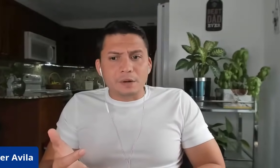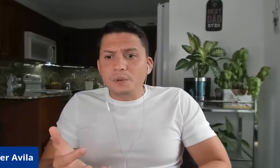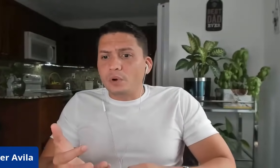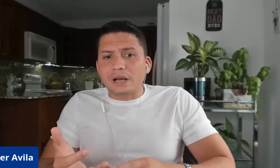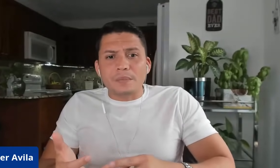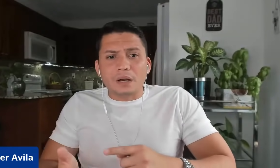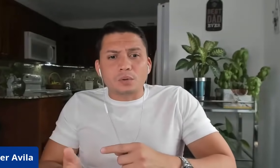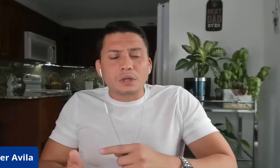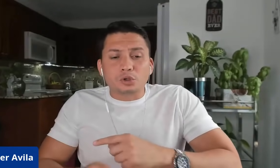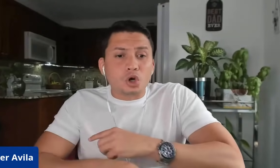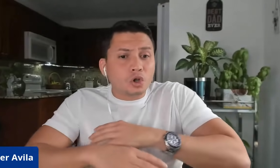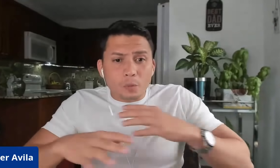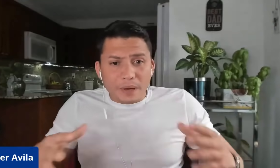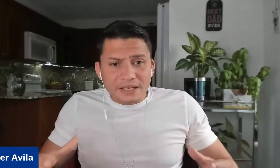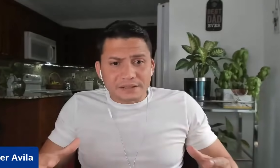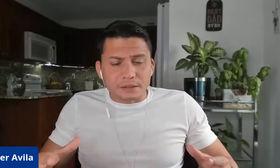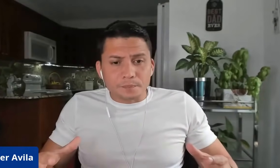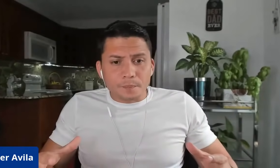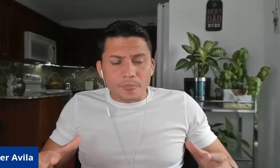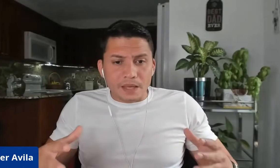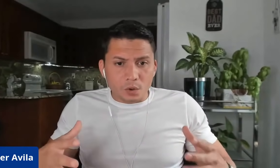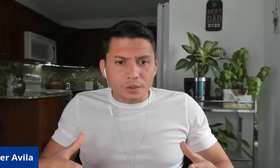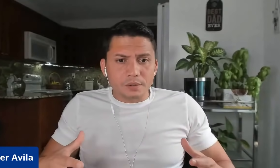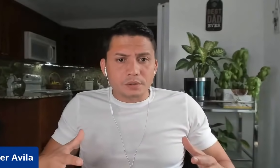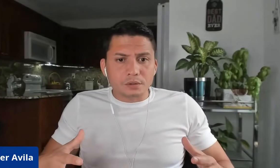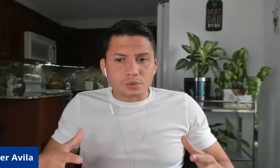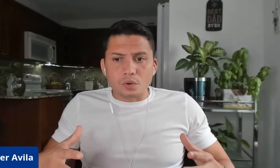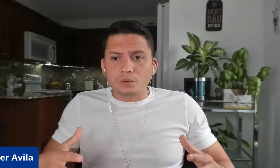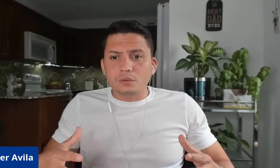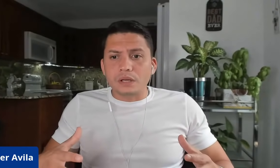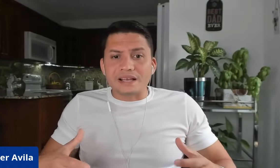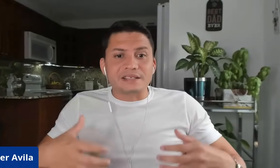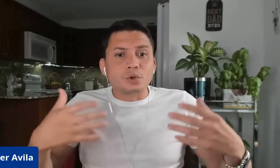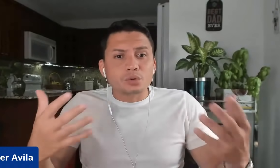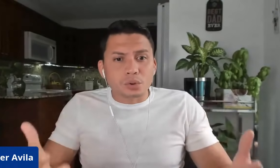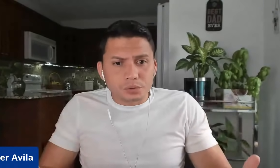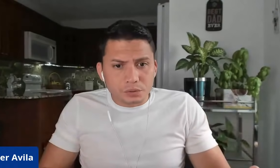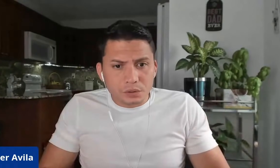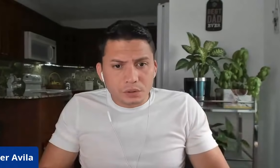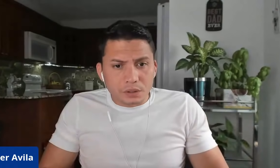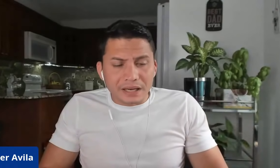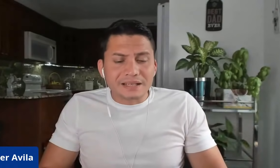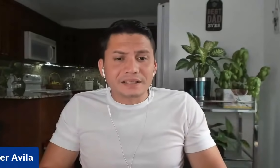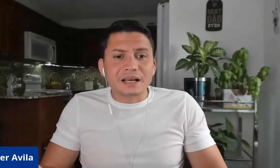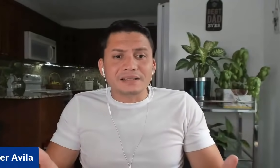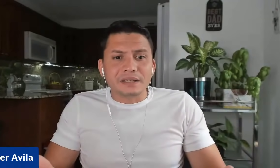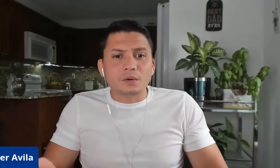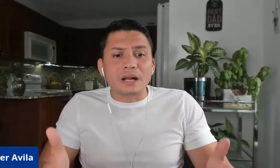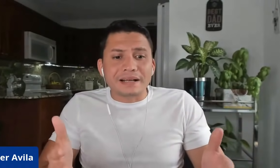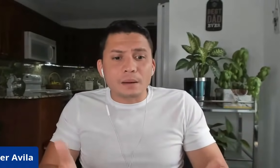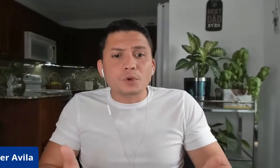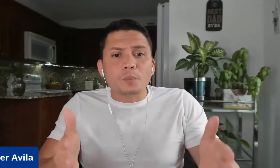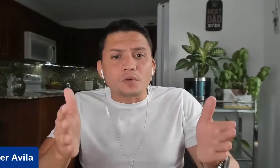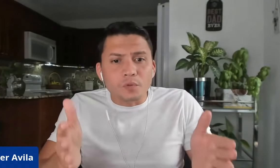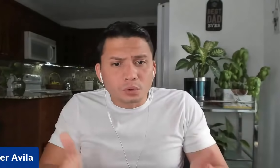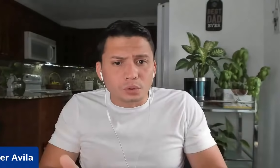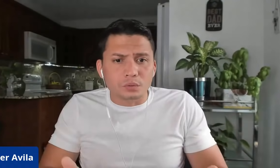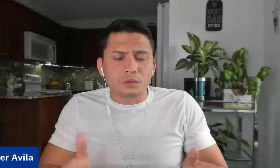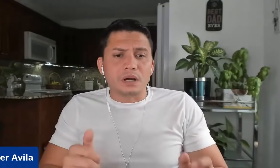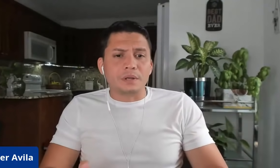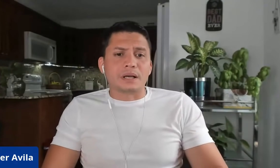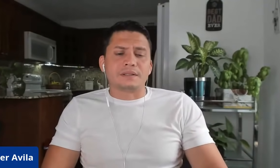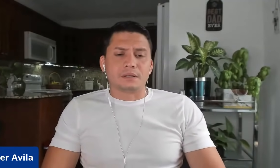el mismo que cambiaron todos los países que hoy son exitosos gracias a que hicieron al cambio